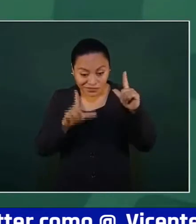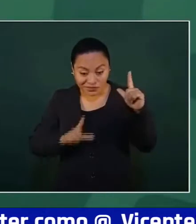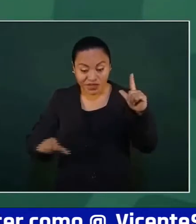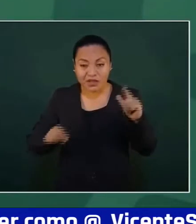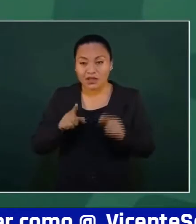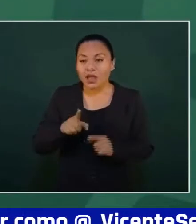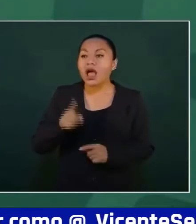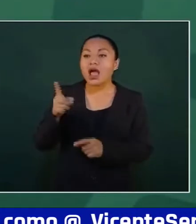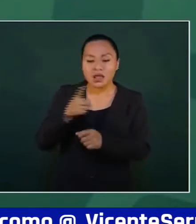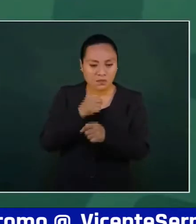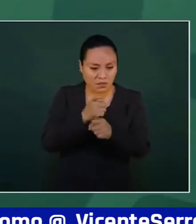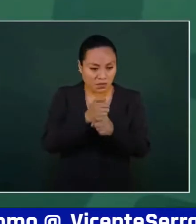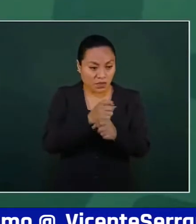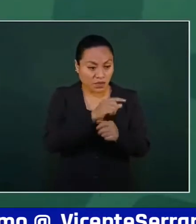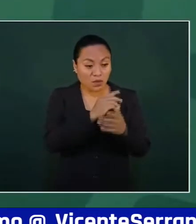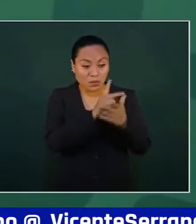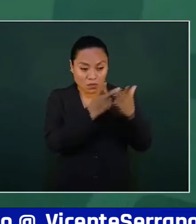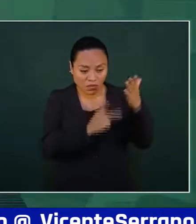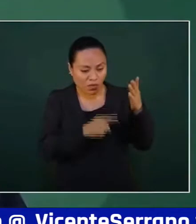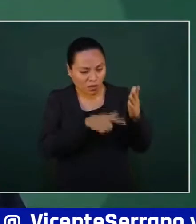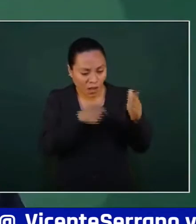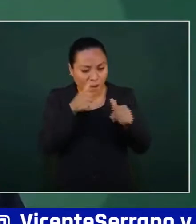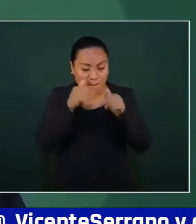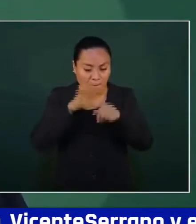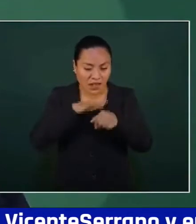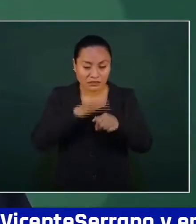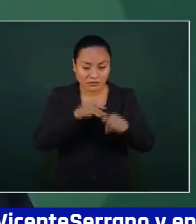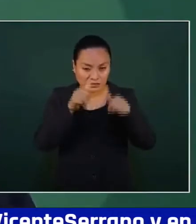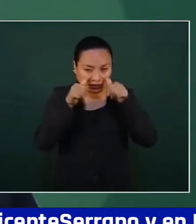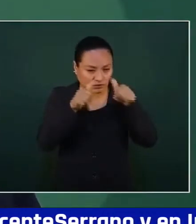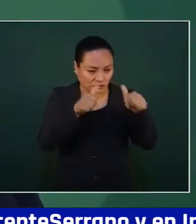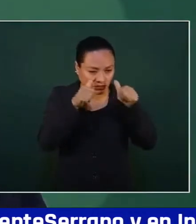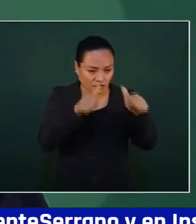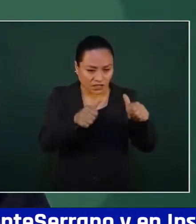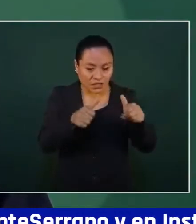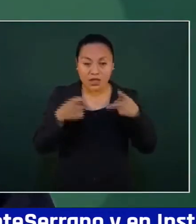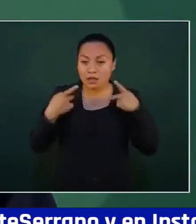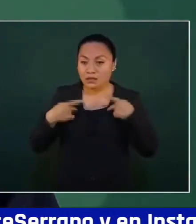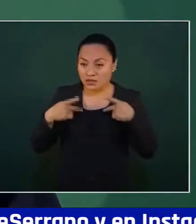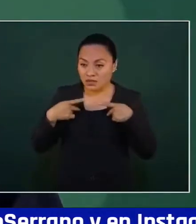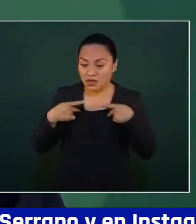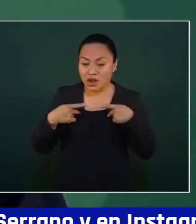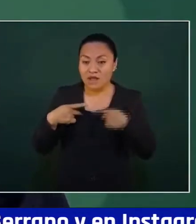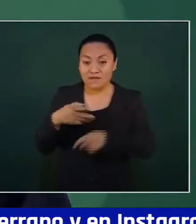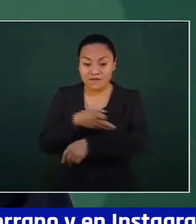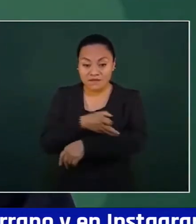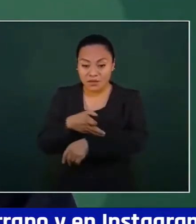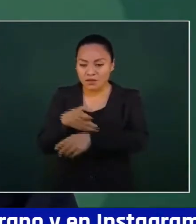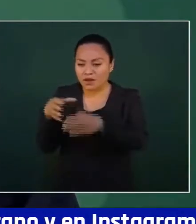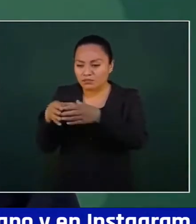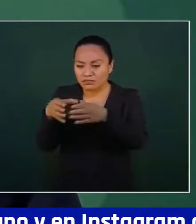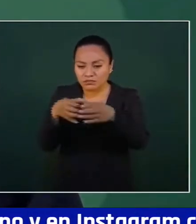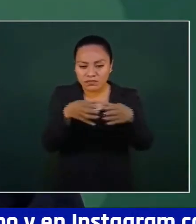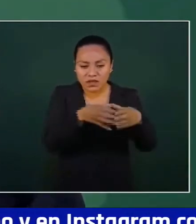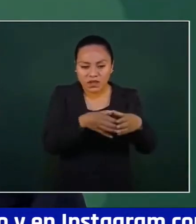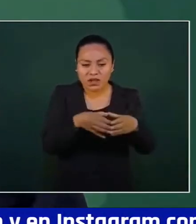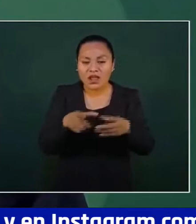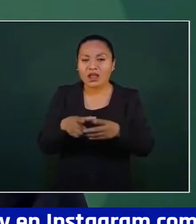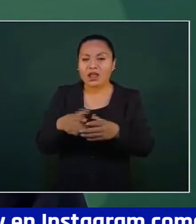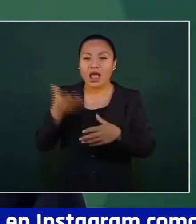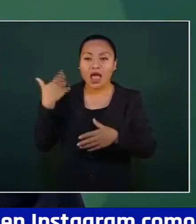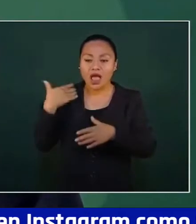de este gobierno para atender a las familias, a las personas que sufrieron daños por los sismos